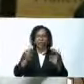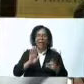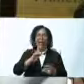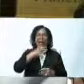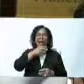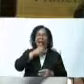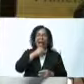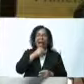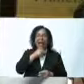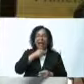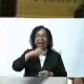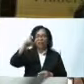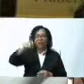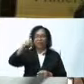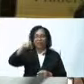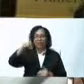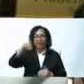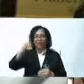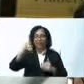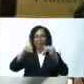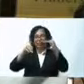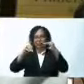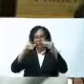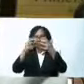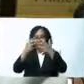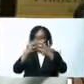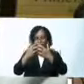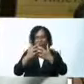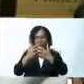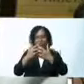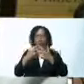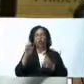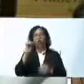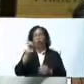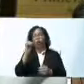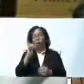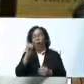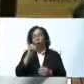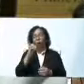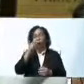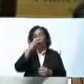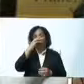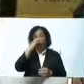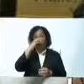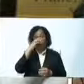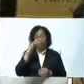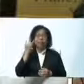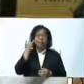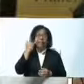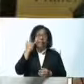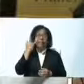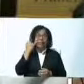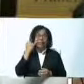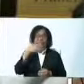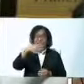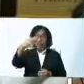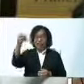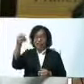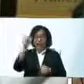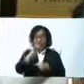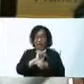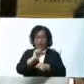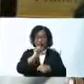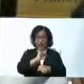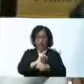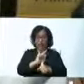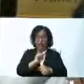estancia asequible, donde puedan poner su hijo de manera gratuita, tienen entonces que ponerlo en un colegio. Entonces, estamos buscando